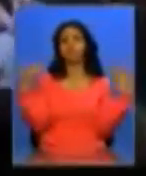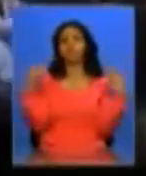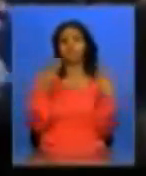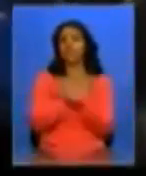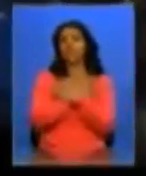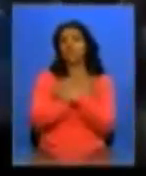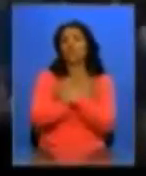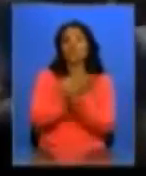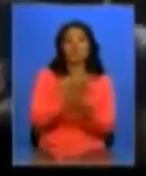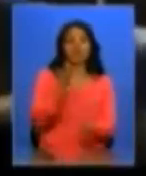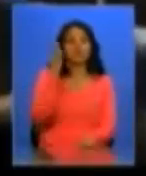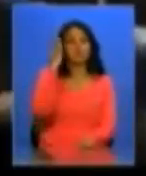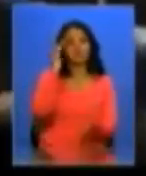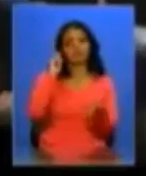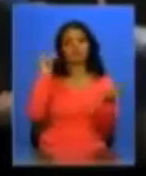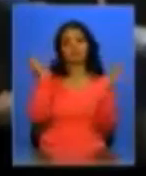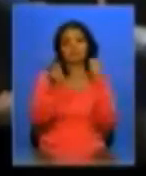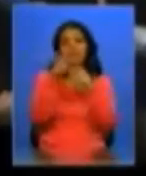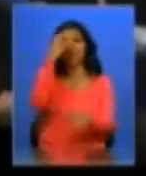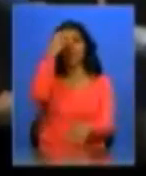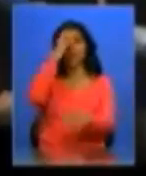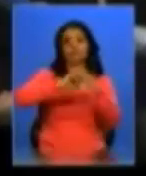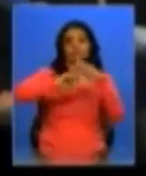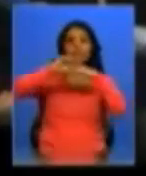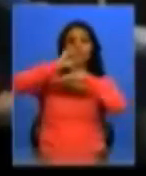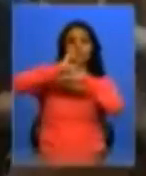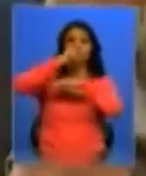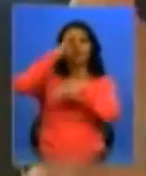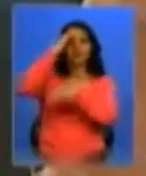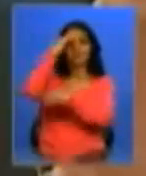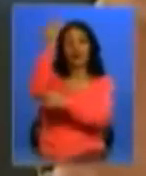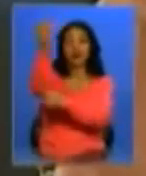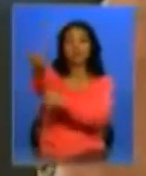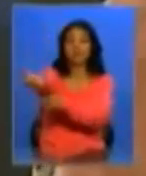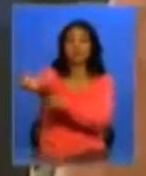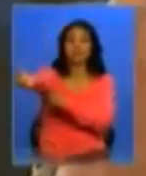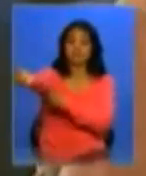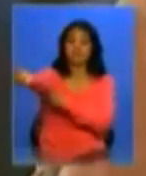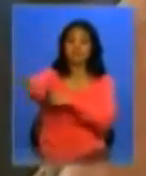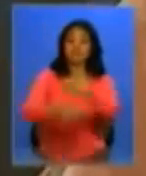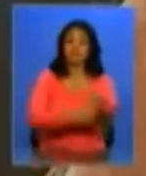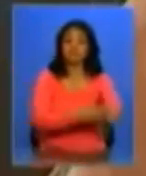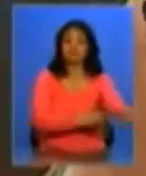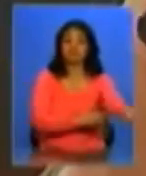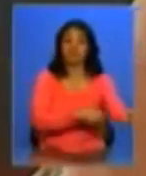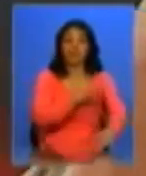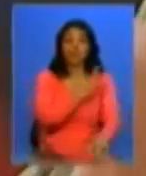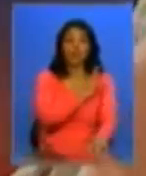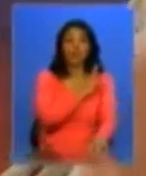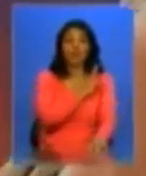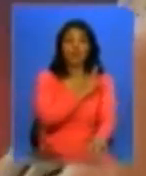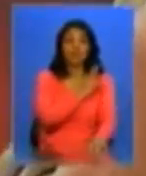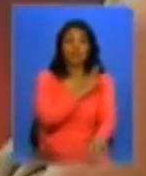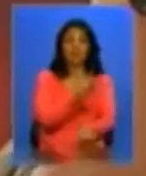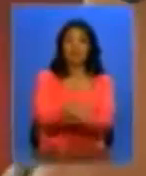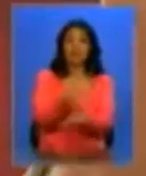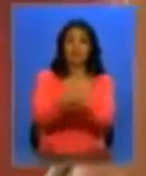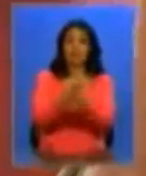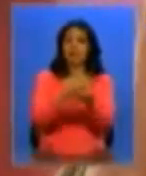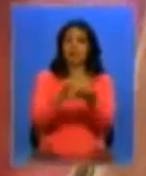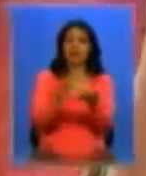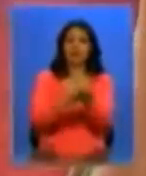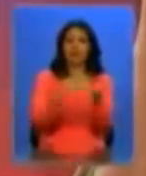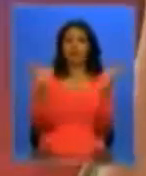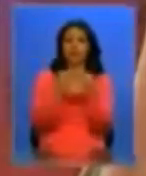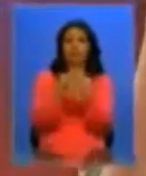la transformación de la educación superior y se ve. La Universidad Técnica de Machala es un desastre, perdónenme. Ellos lo saben,